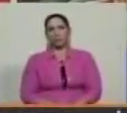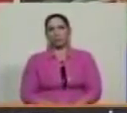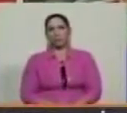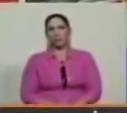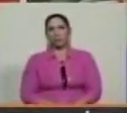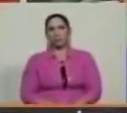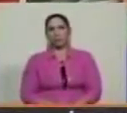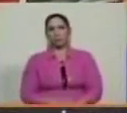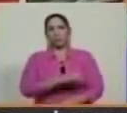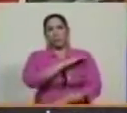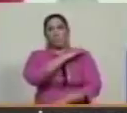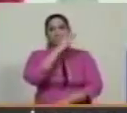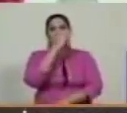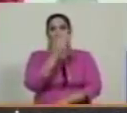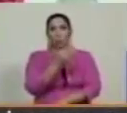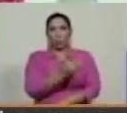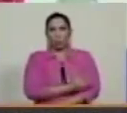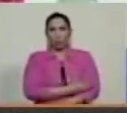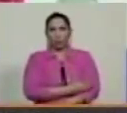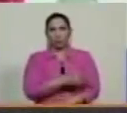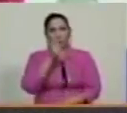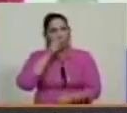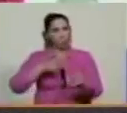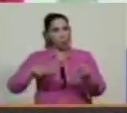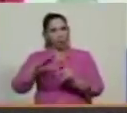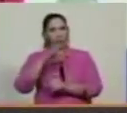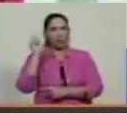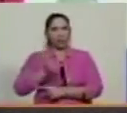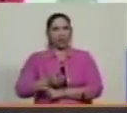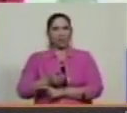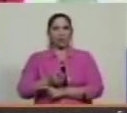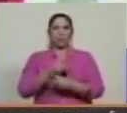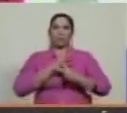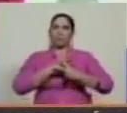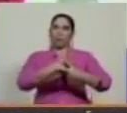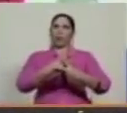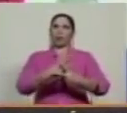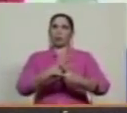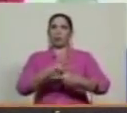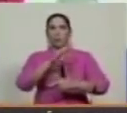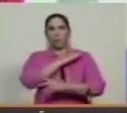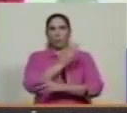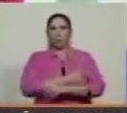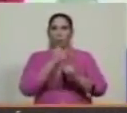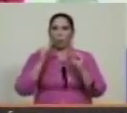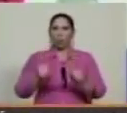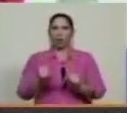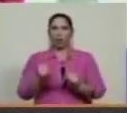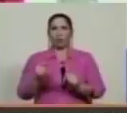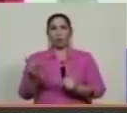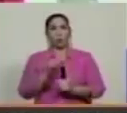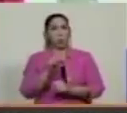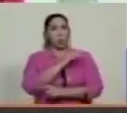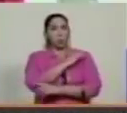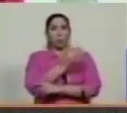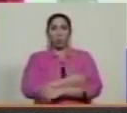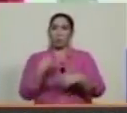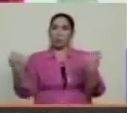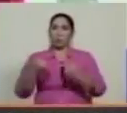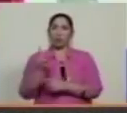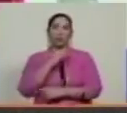Pero el poder, el pueblo debe tener vocación de poder. Si no, el poder popular no le va a servir para nada.